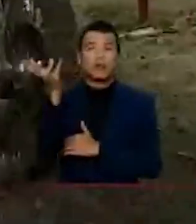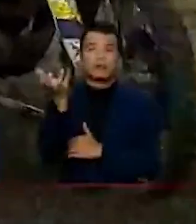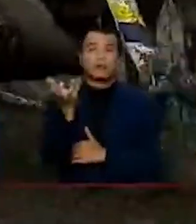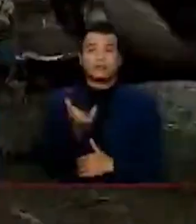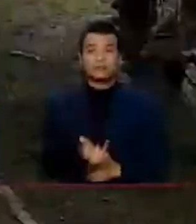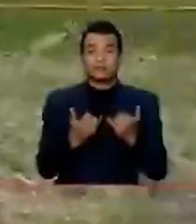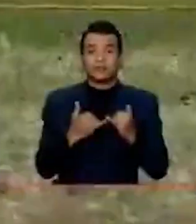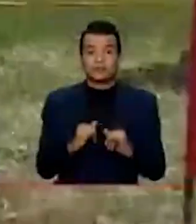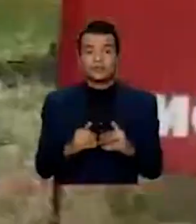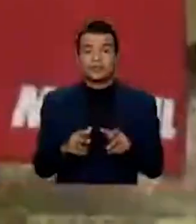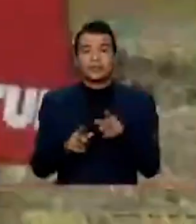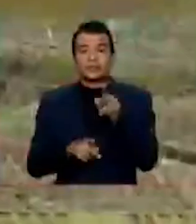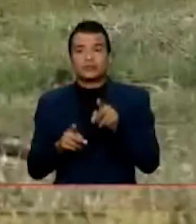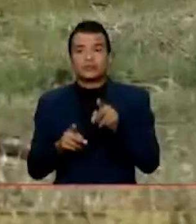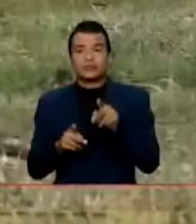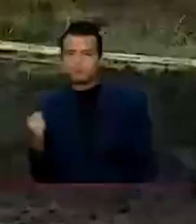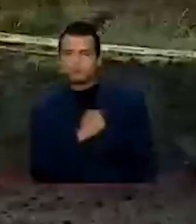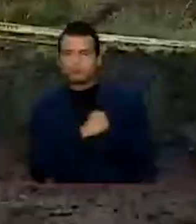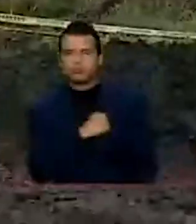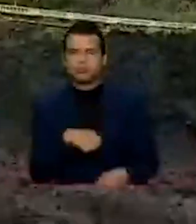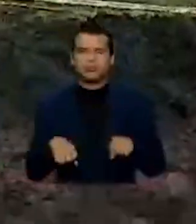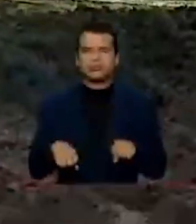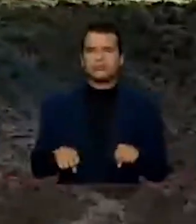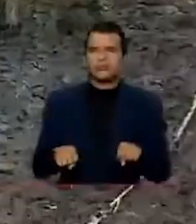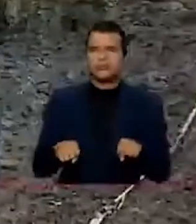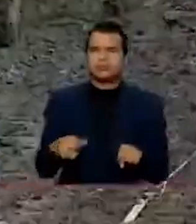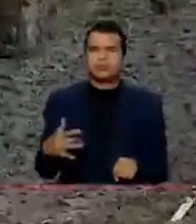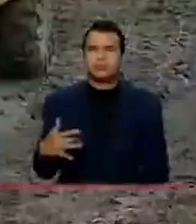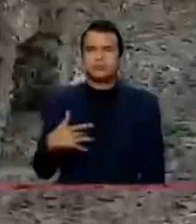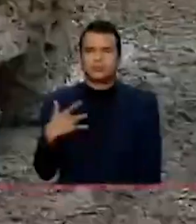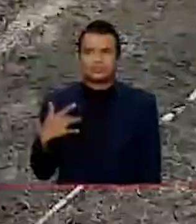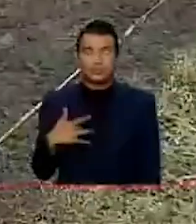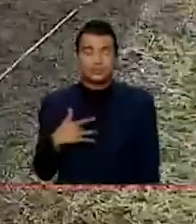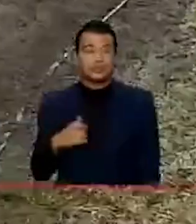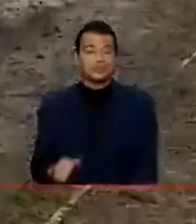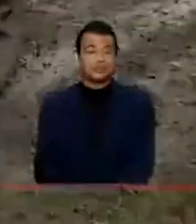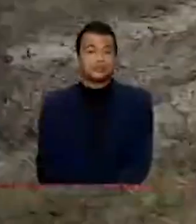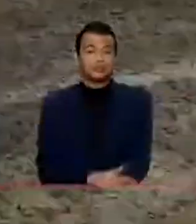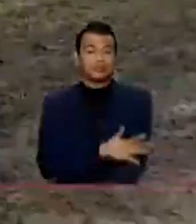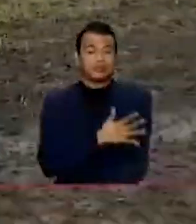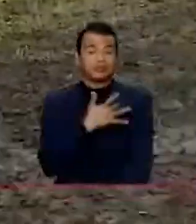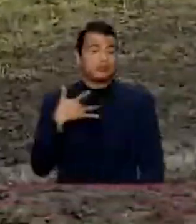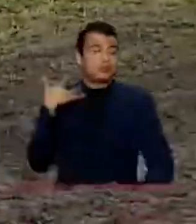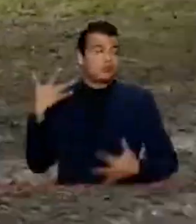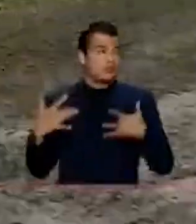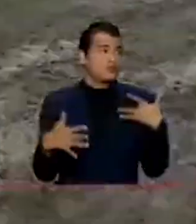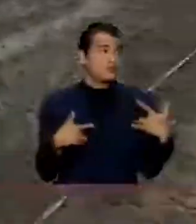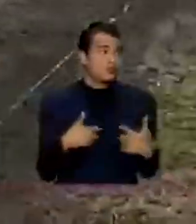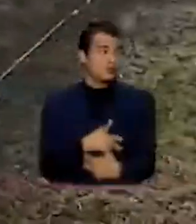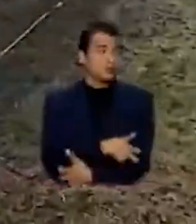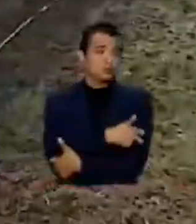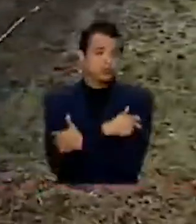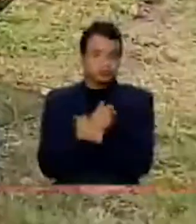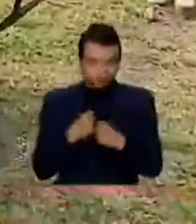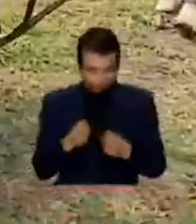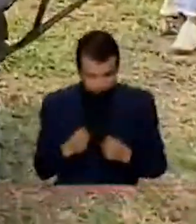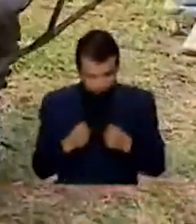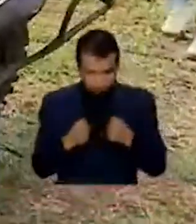Los apasionados por las motocicletas vivieron una experiencia de pura adrenalina.